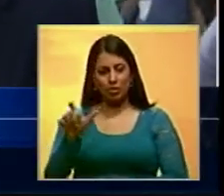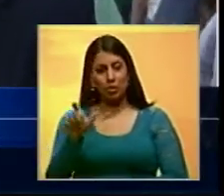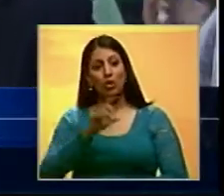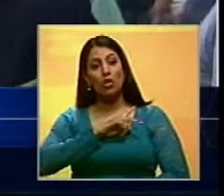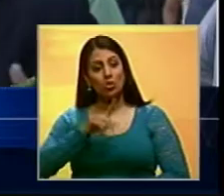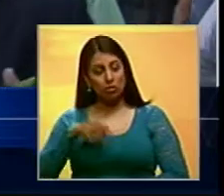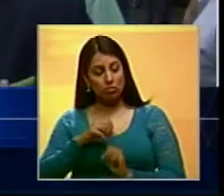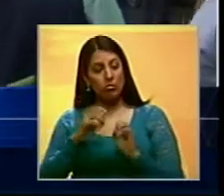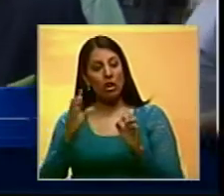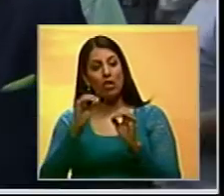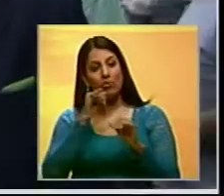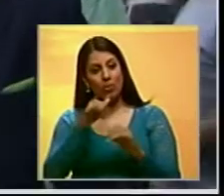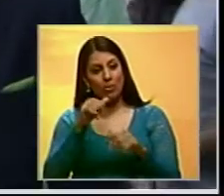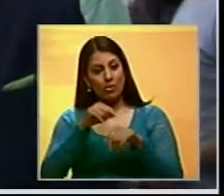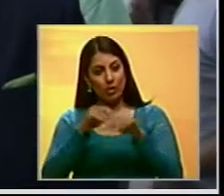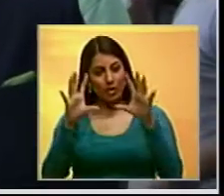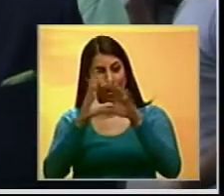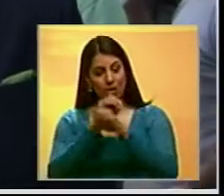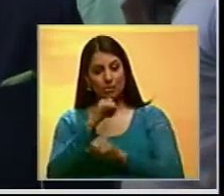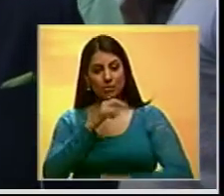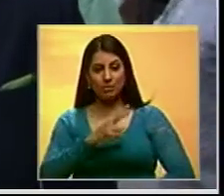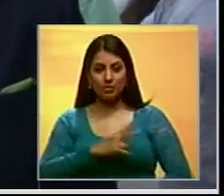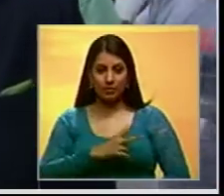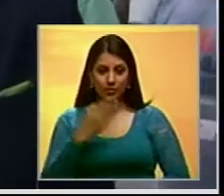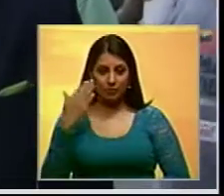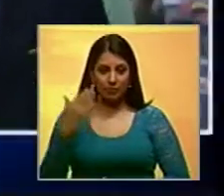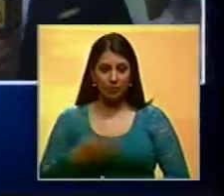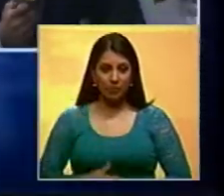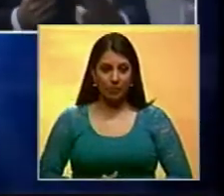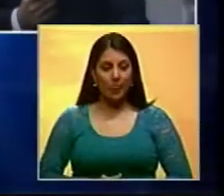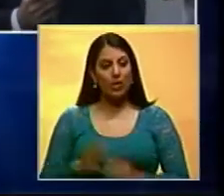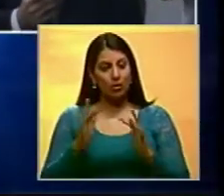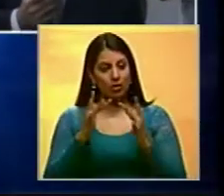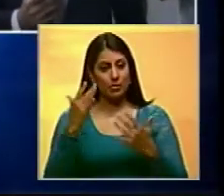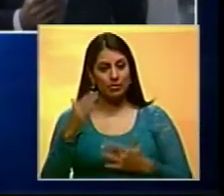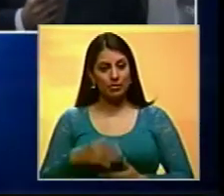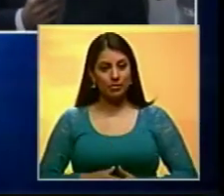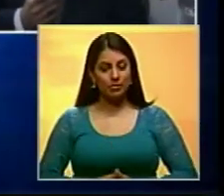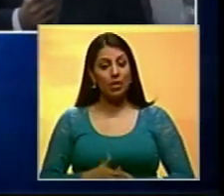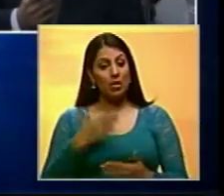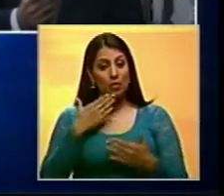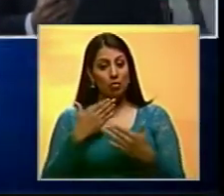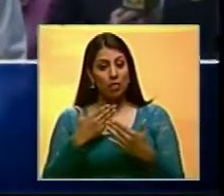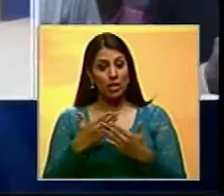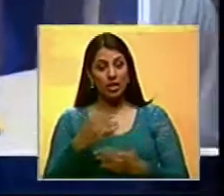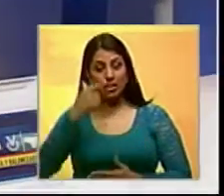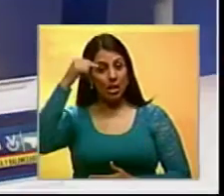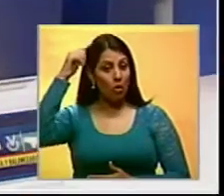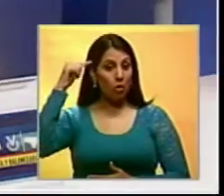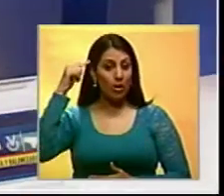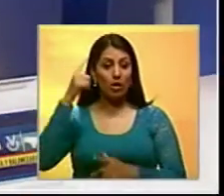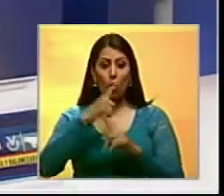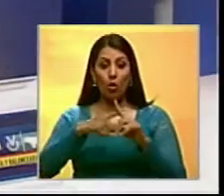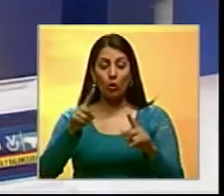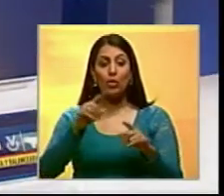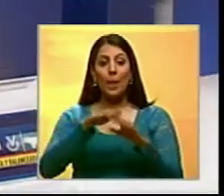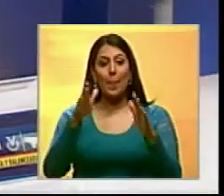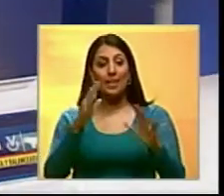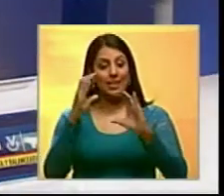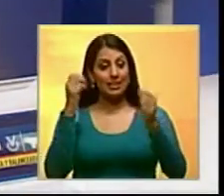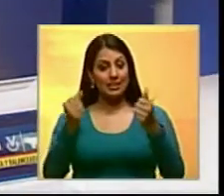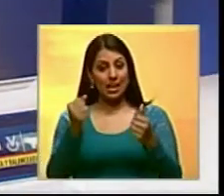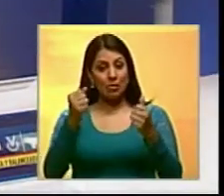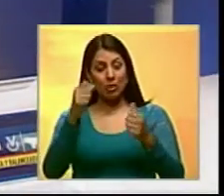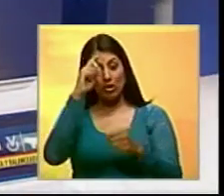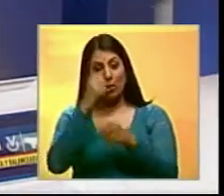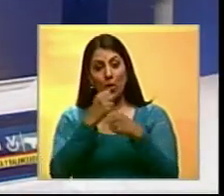supuesto, esta información será ampliada esta noche en nuestra emisión estelar. Regresamos con ustedes. Muchísimas gracias, Euclides. Y entre tanto, el ministro de Transporte